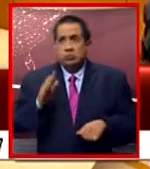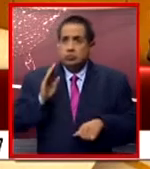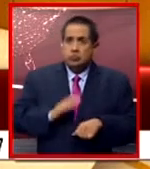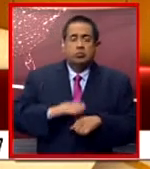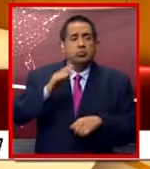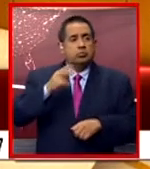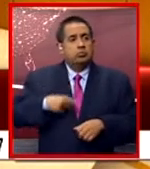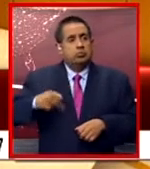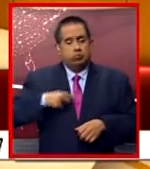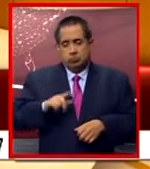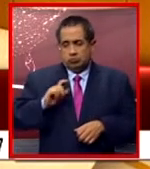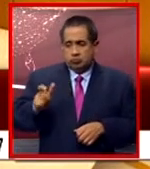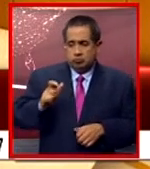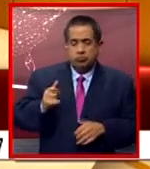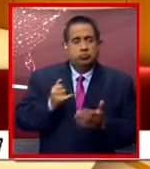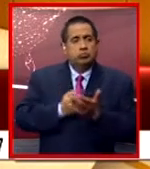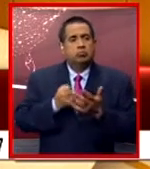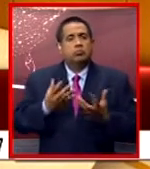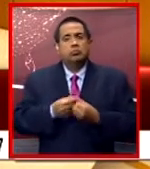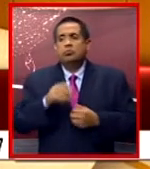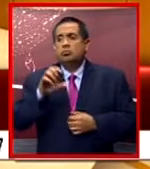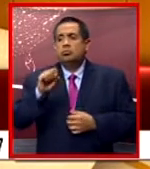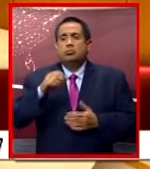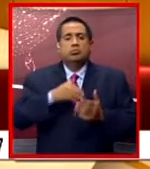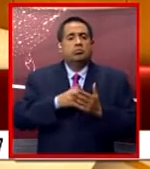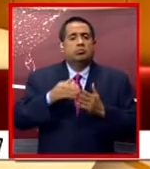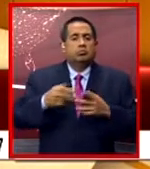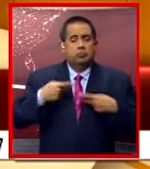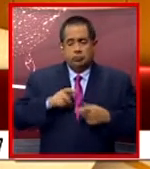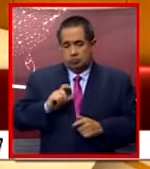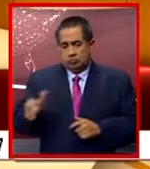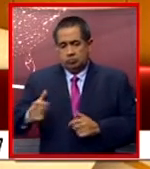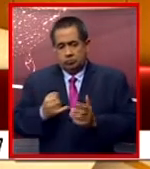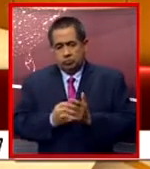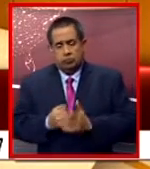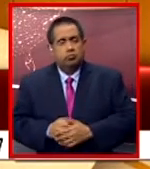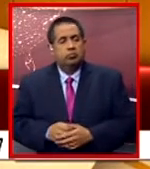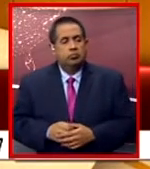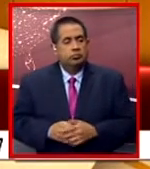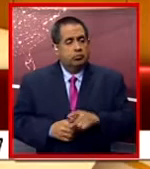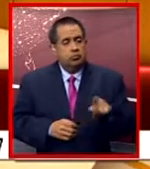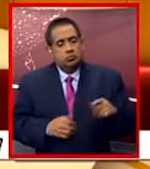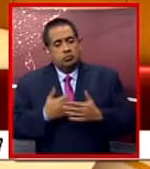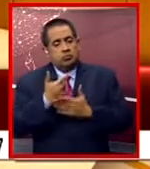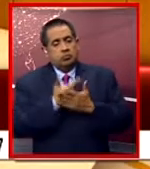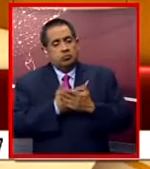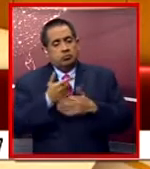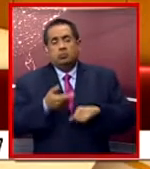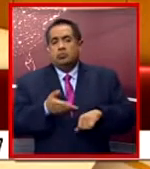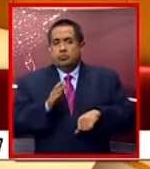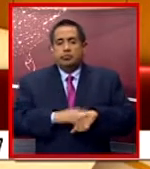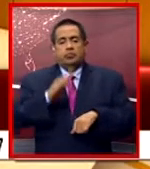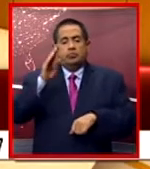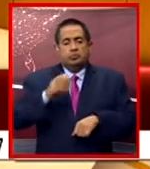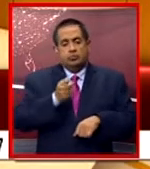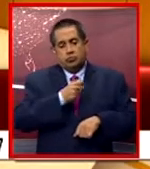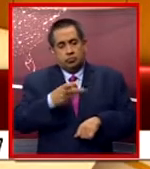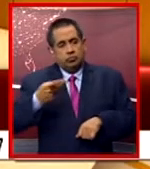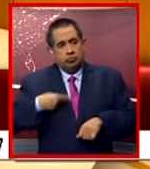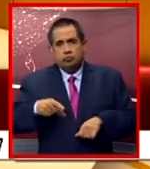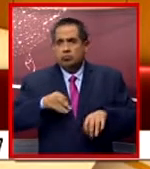está conformado por más de 60 millones de contribuyentes. El número de contribuyentes es mayor que la